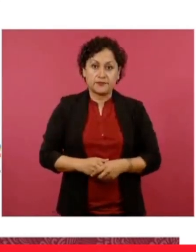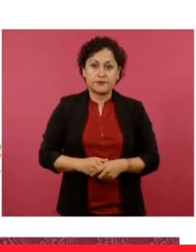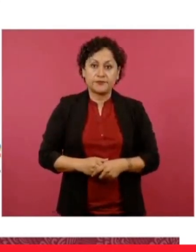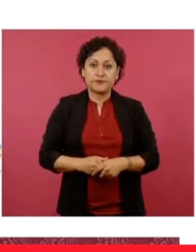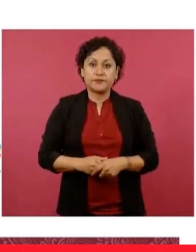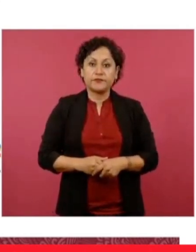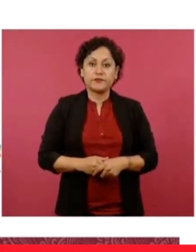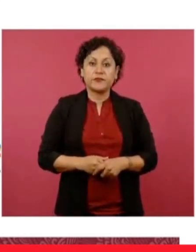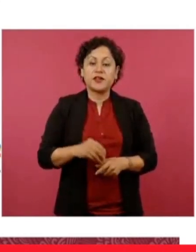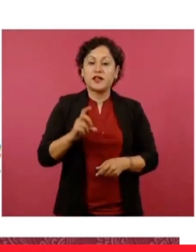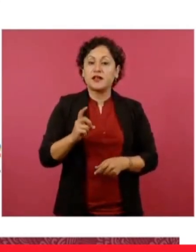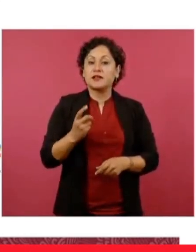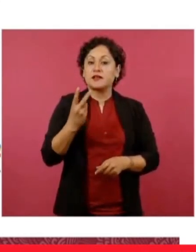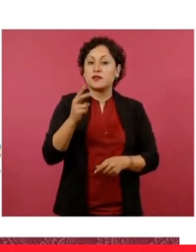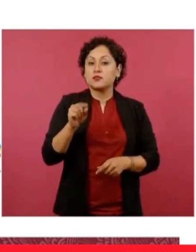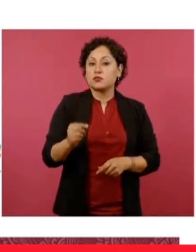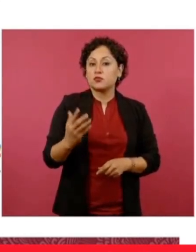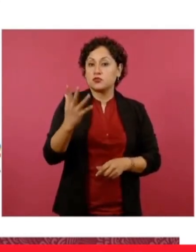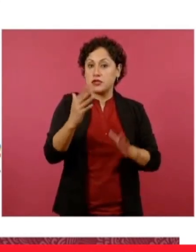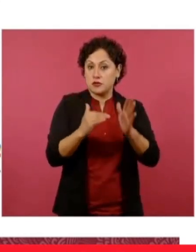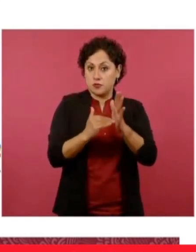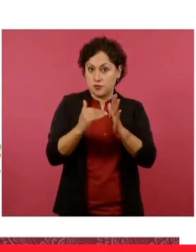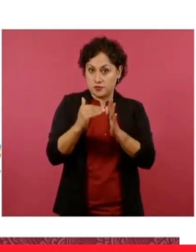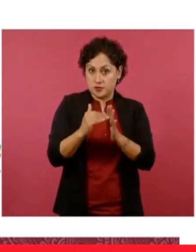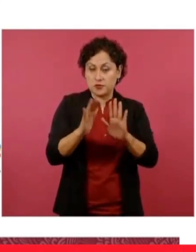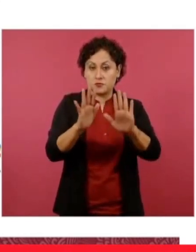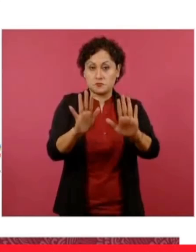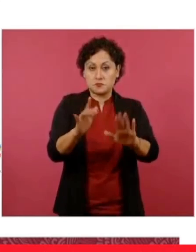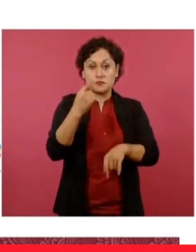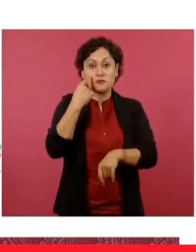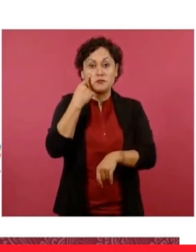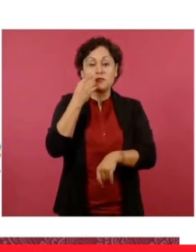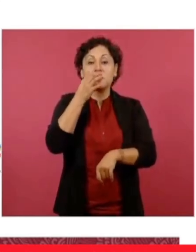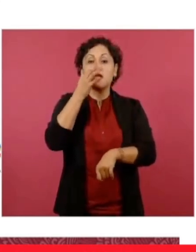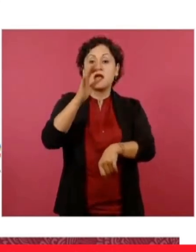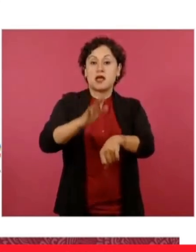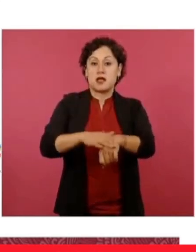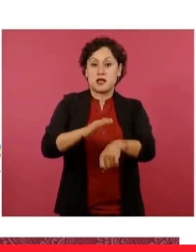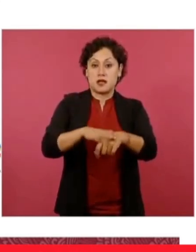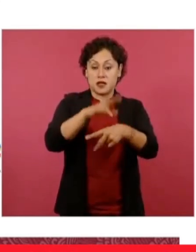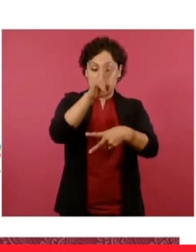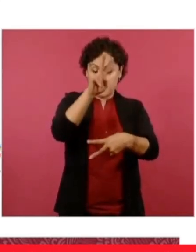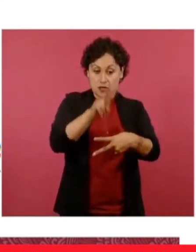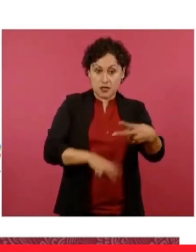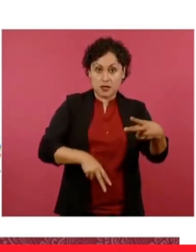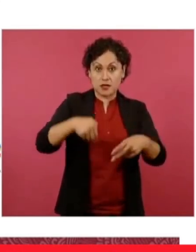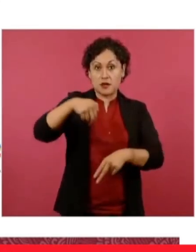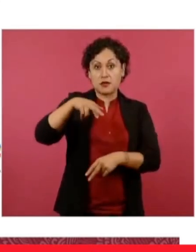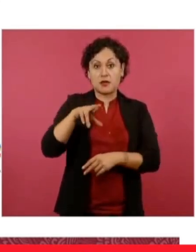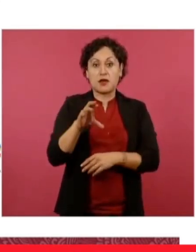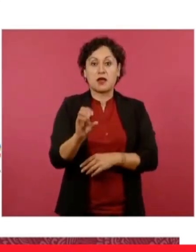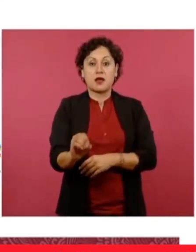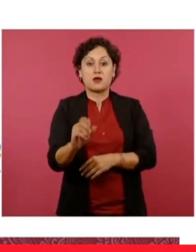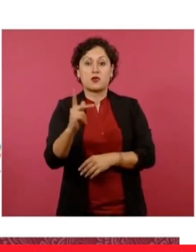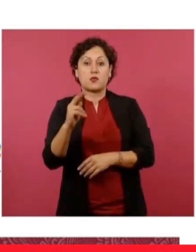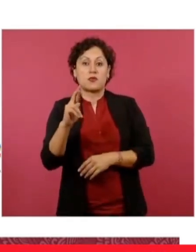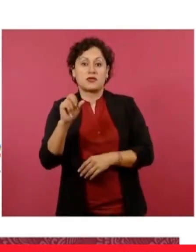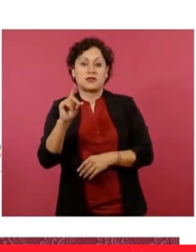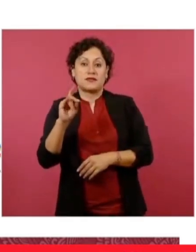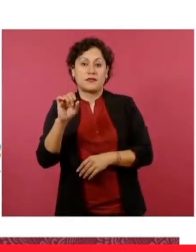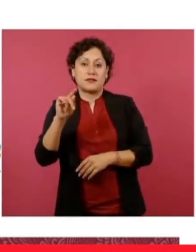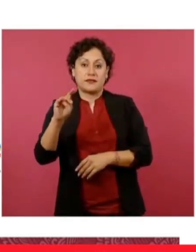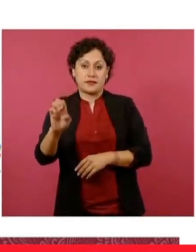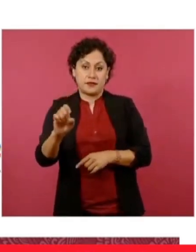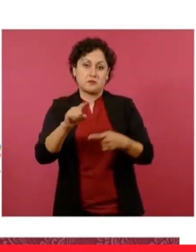32.5 millones, solamente, hay que decirlo, de la etiqueta #narcopresidente, porque también recordemos que hay